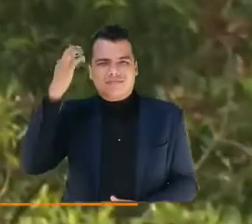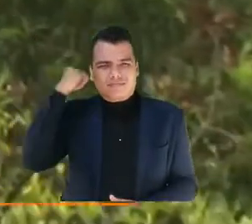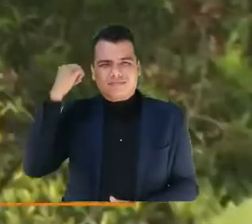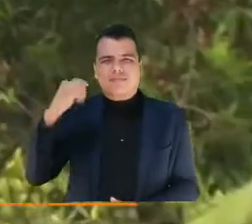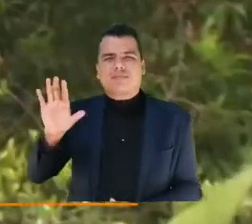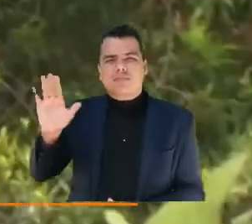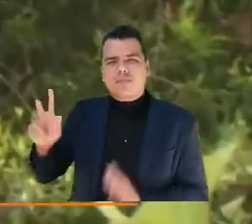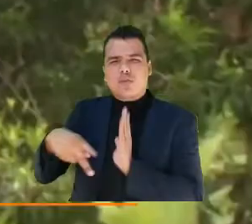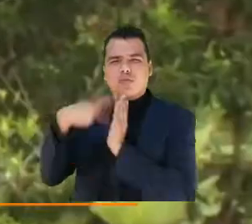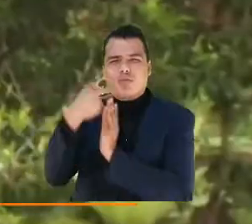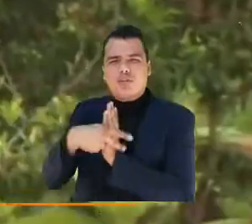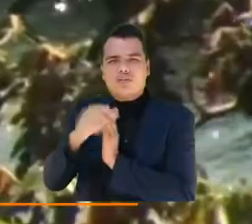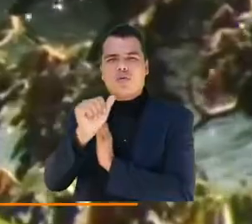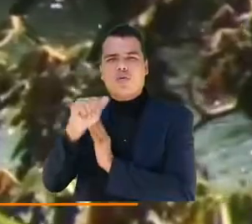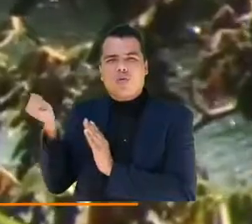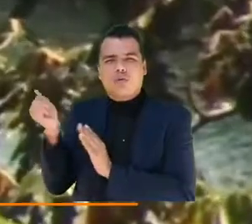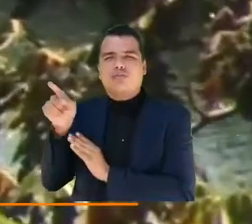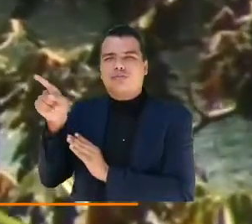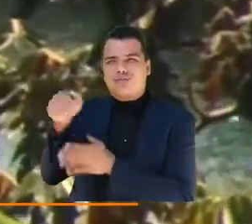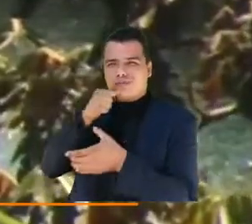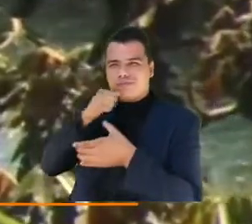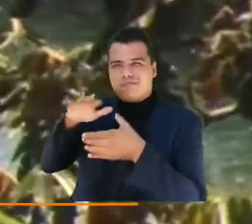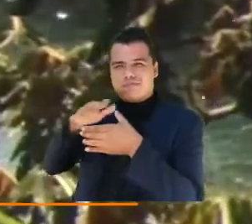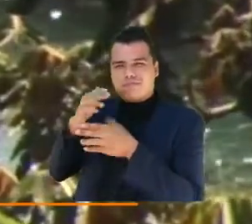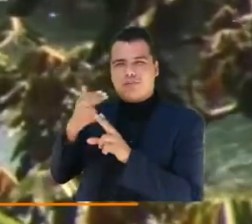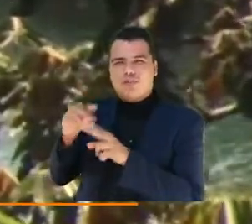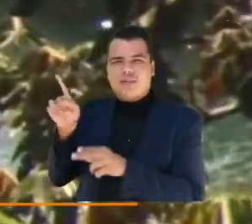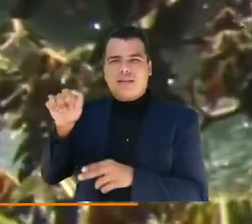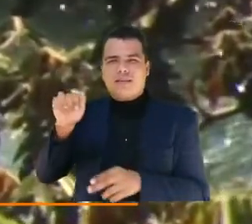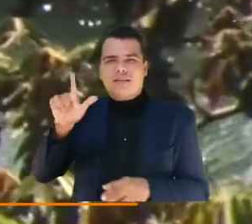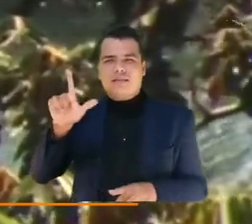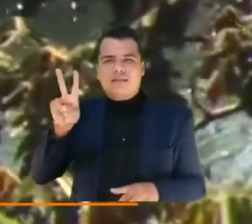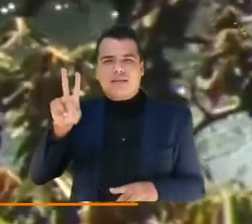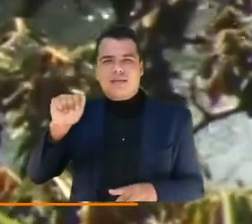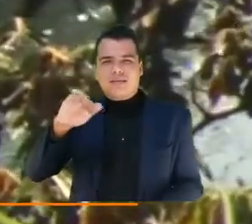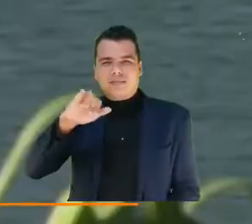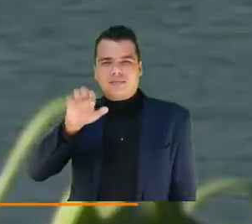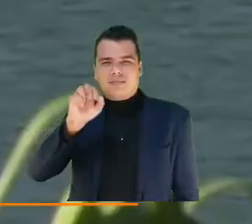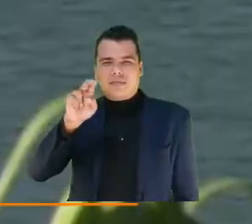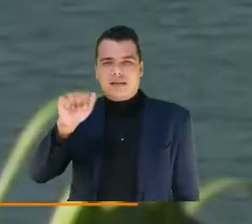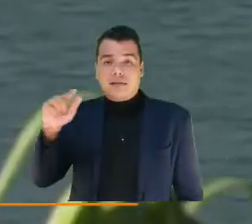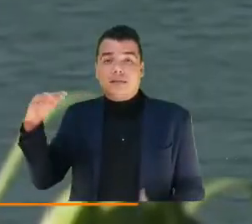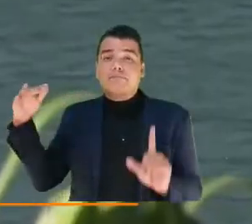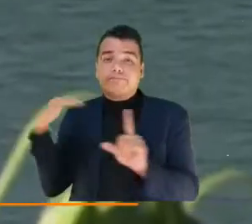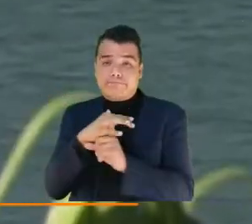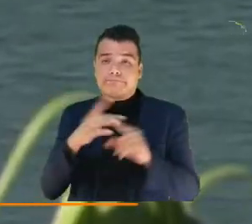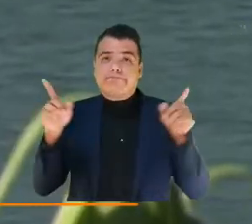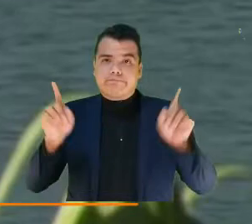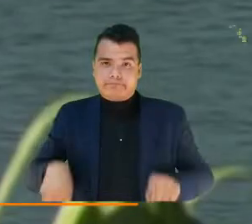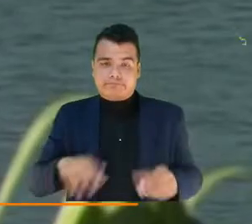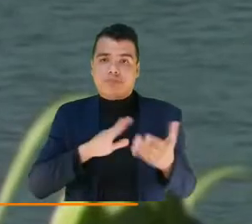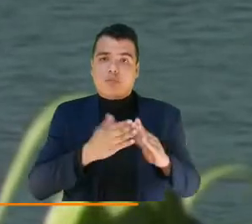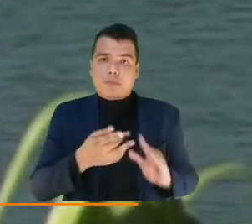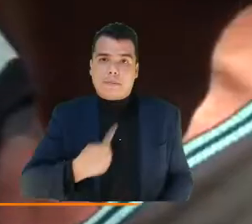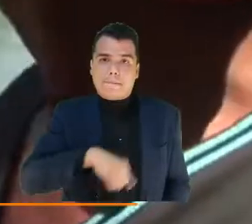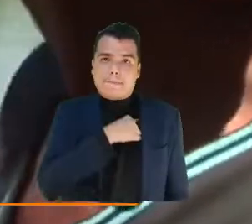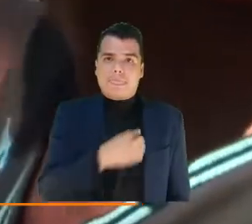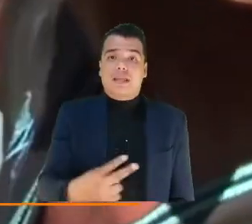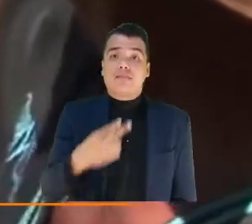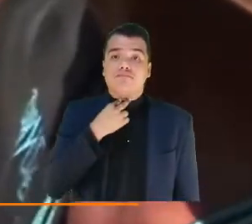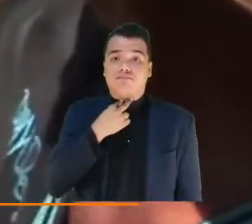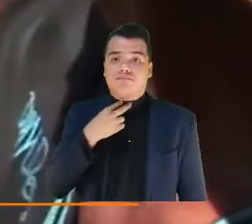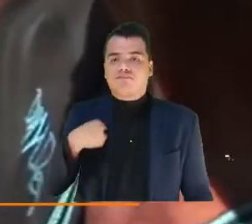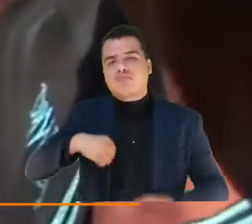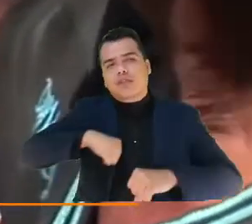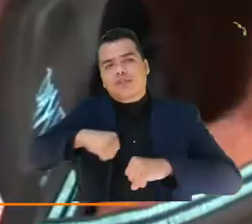había un proyecto que era Salvajina, que se construyó en los 80 y que afectó de manera negativa a las comunidades.